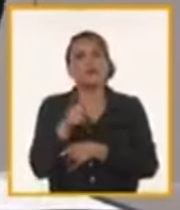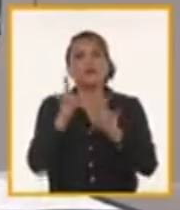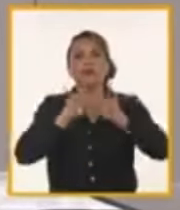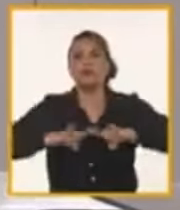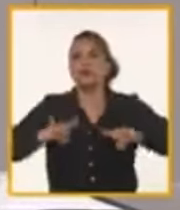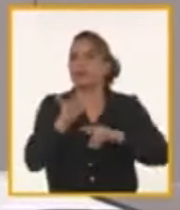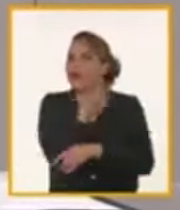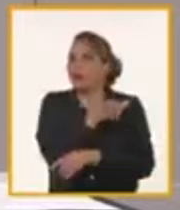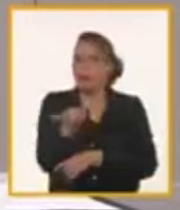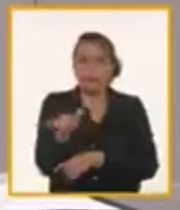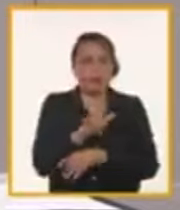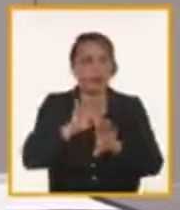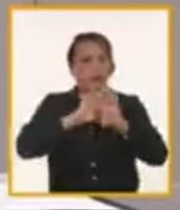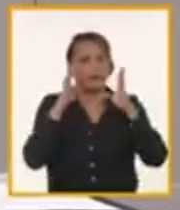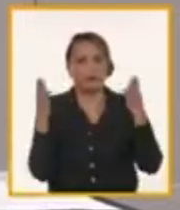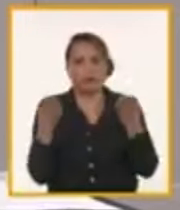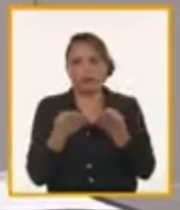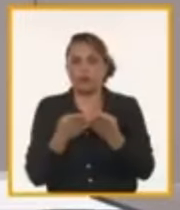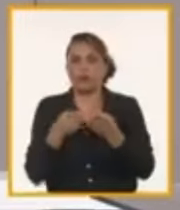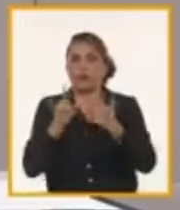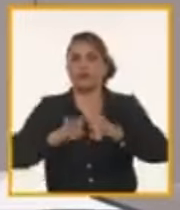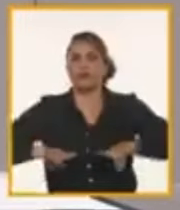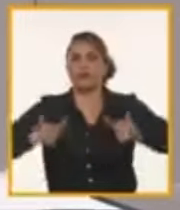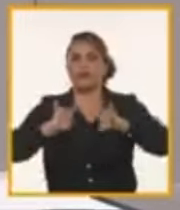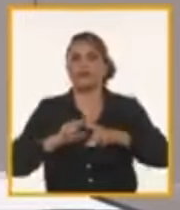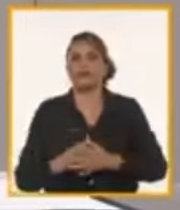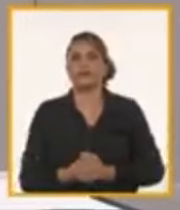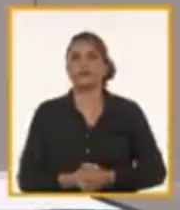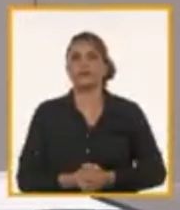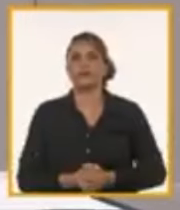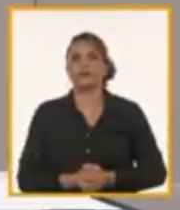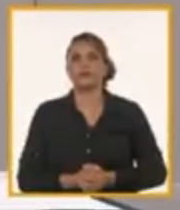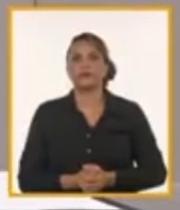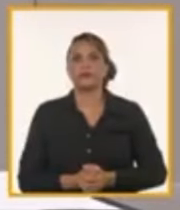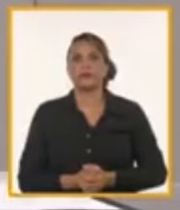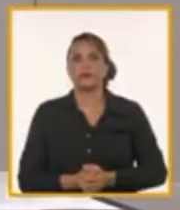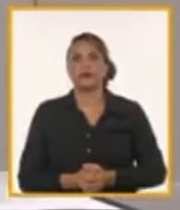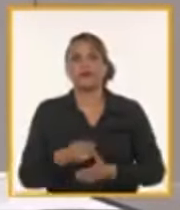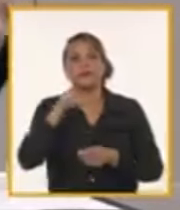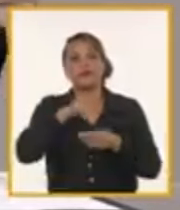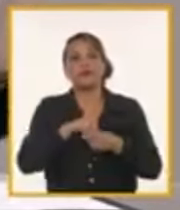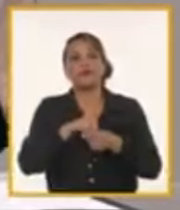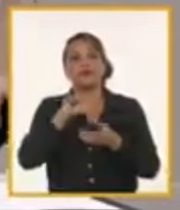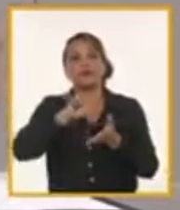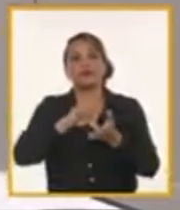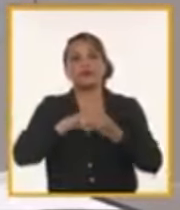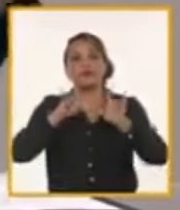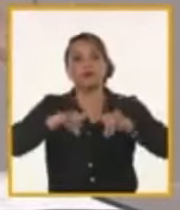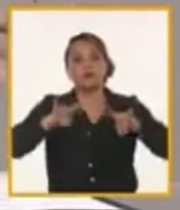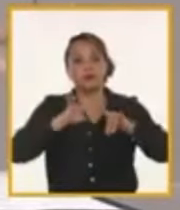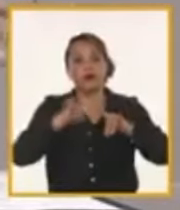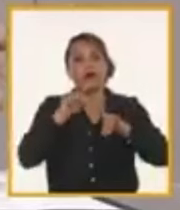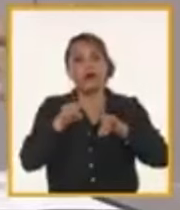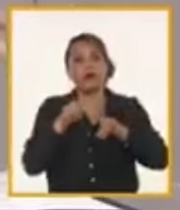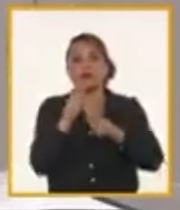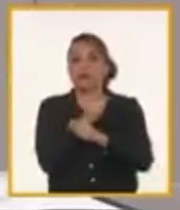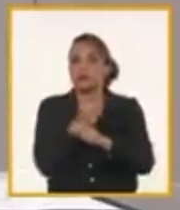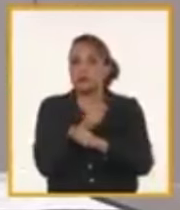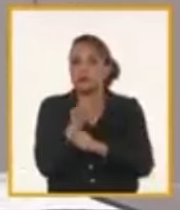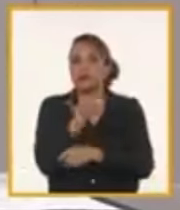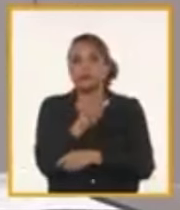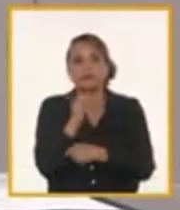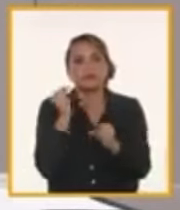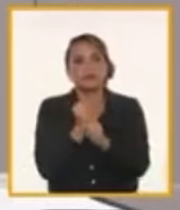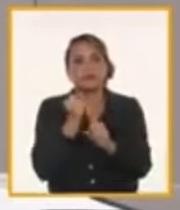provincia y en toda su magnitud Y tenemos sentado profesores en los centros universitarios municipales que gestionan procesos que eh desde las O sea que